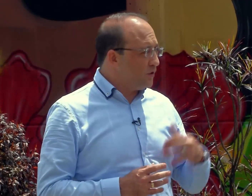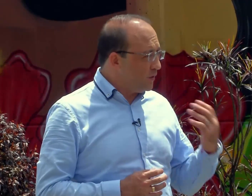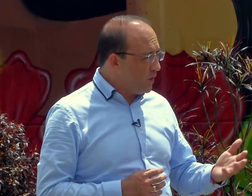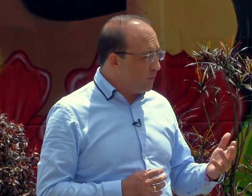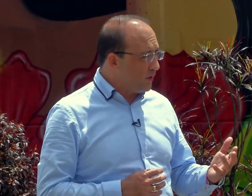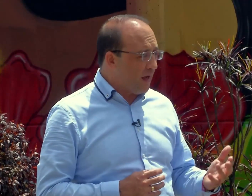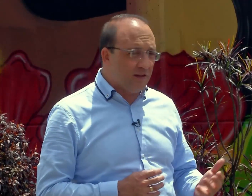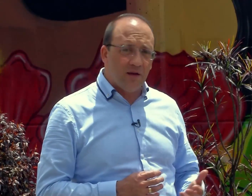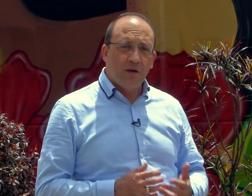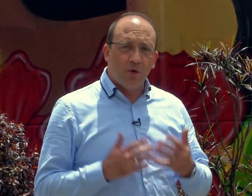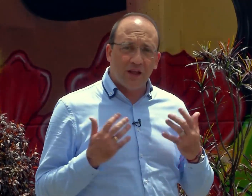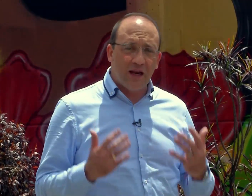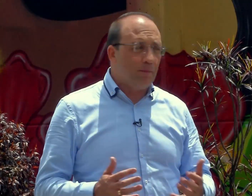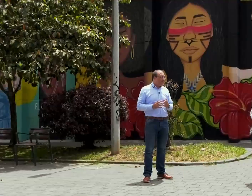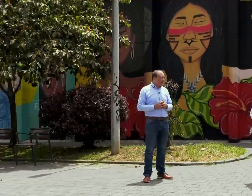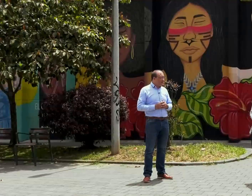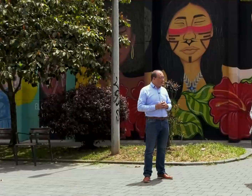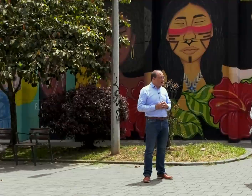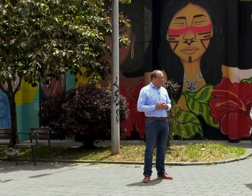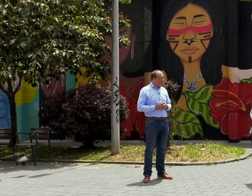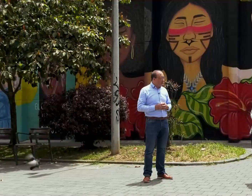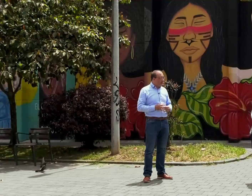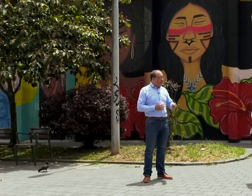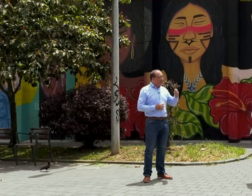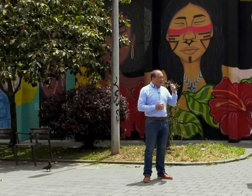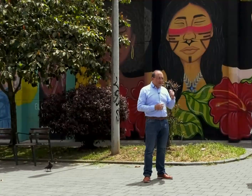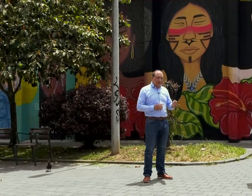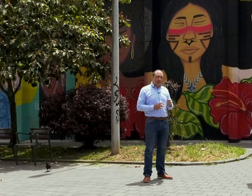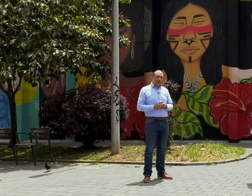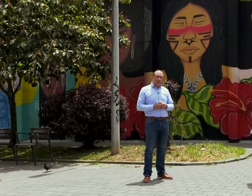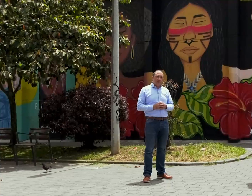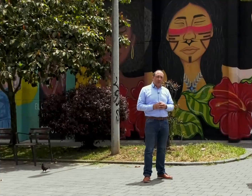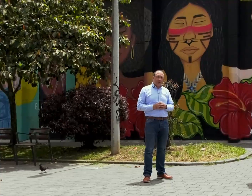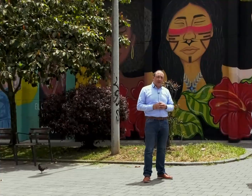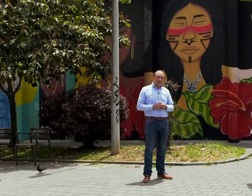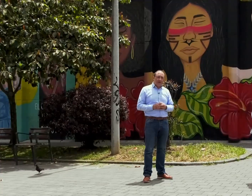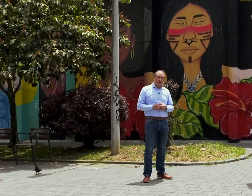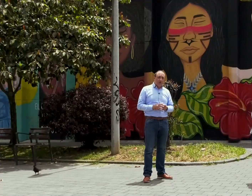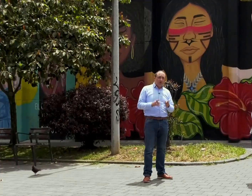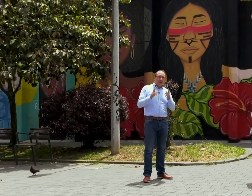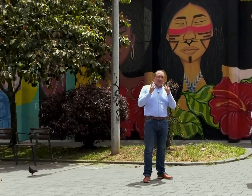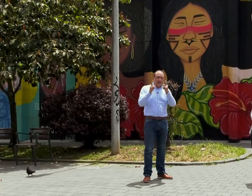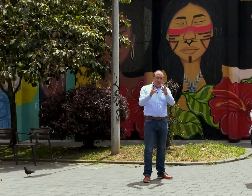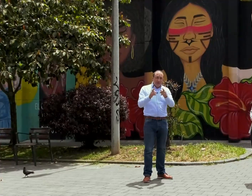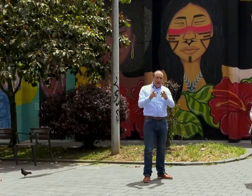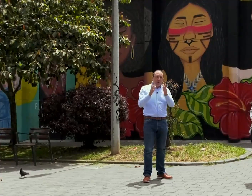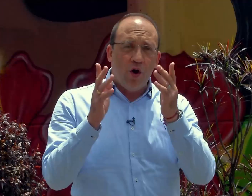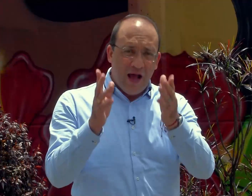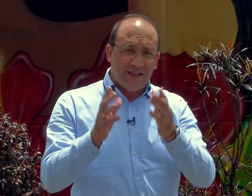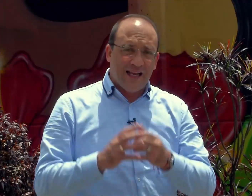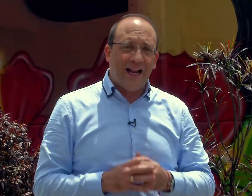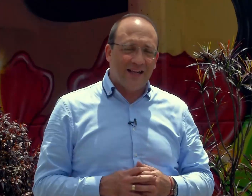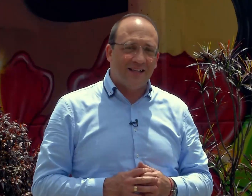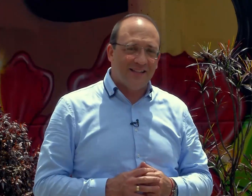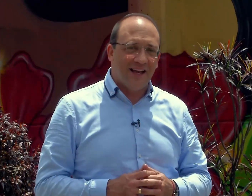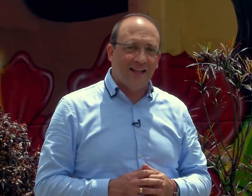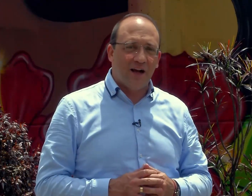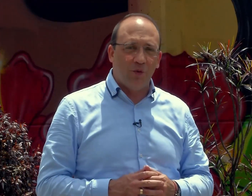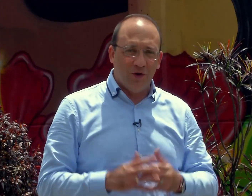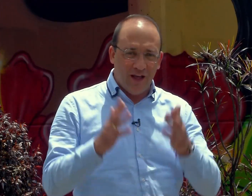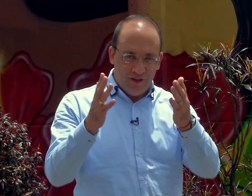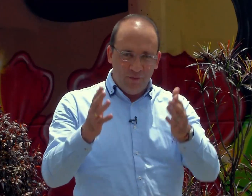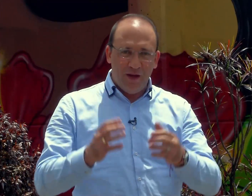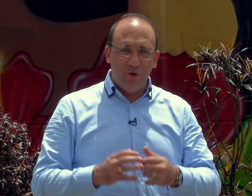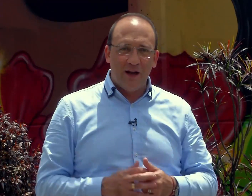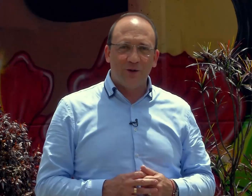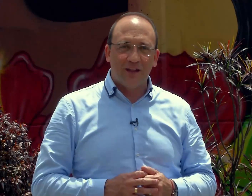corregimiento, esto es muy importante porque la participación ciudadana es el presupuesto participativo determinado hacia las necesidades